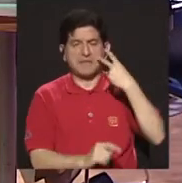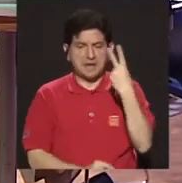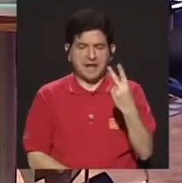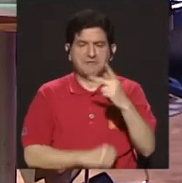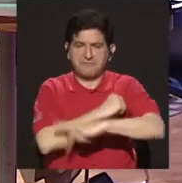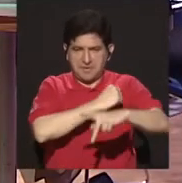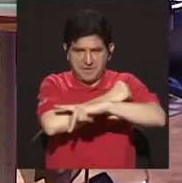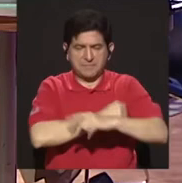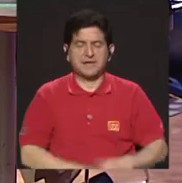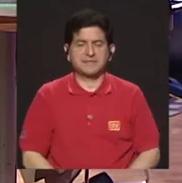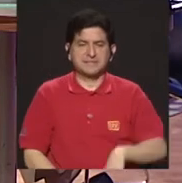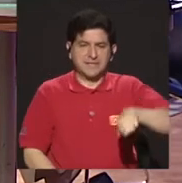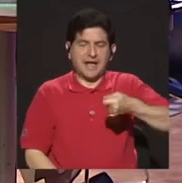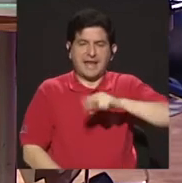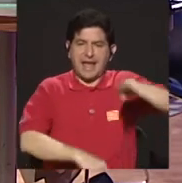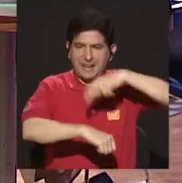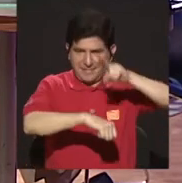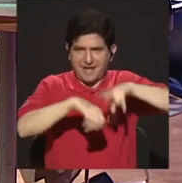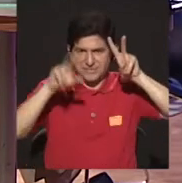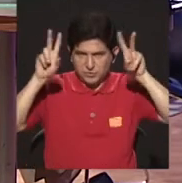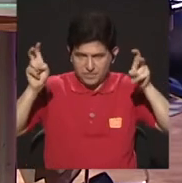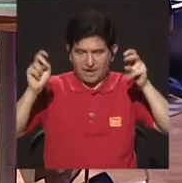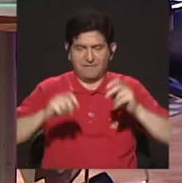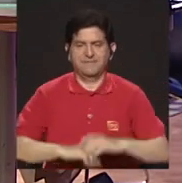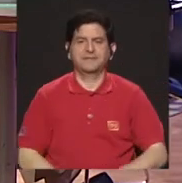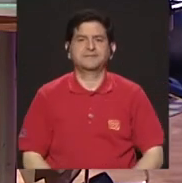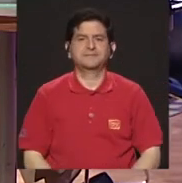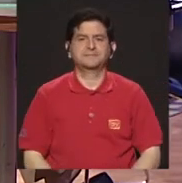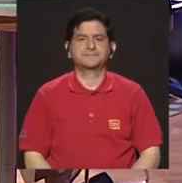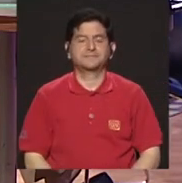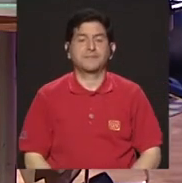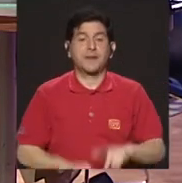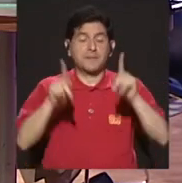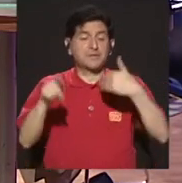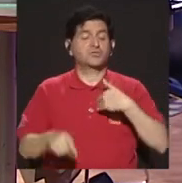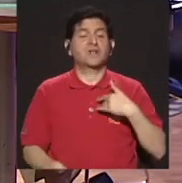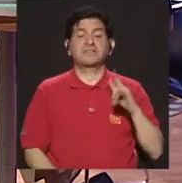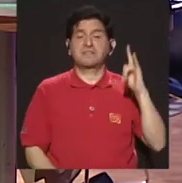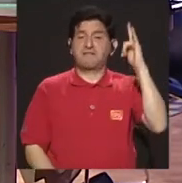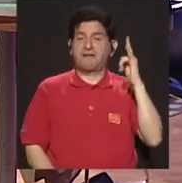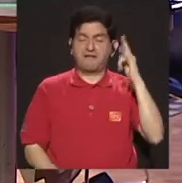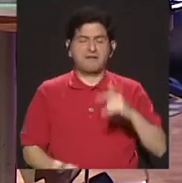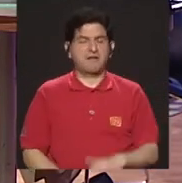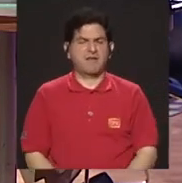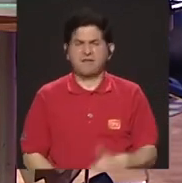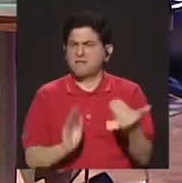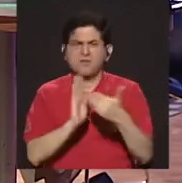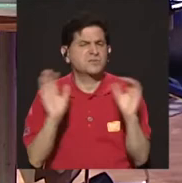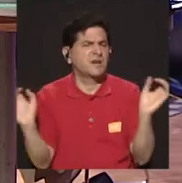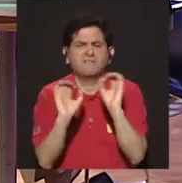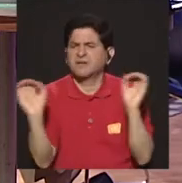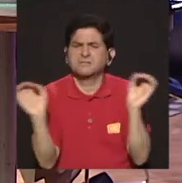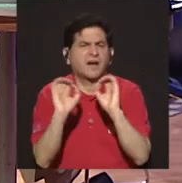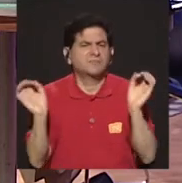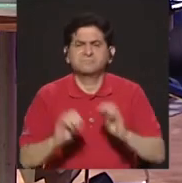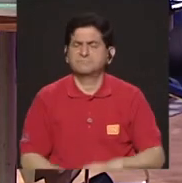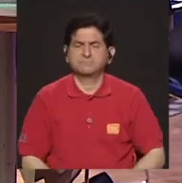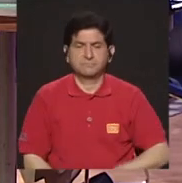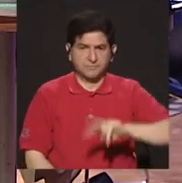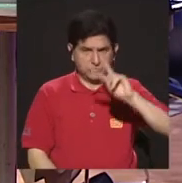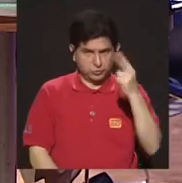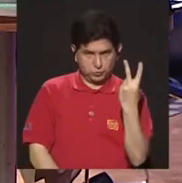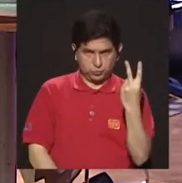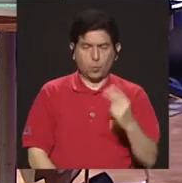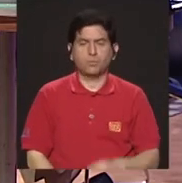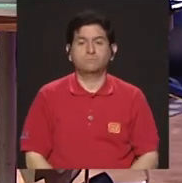que son los canales nacionales que les llamamos entonces en una persona que tiene cables no a ver su servicio afectado de ninguna manera y en segundo